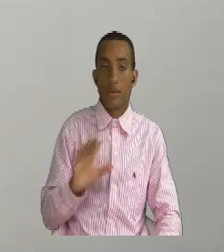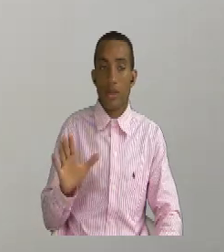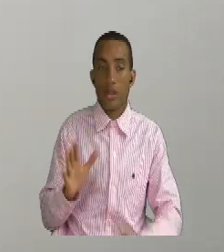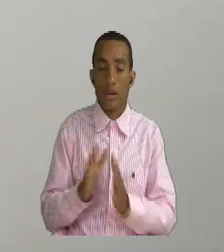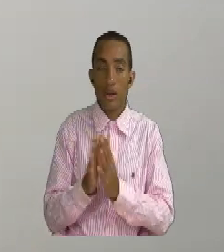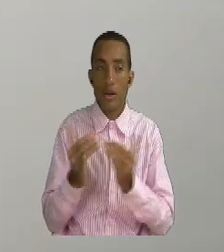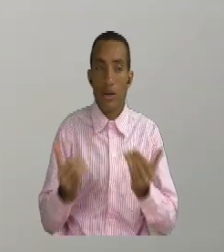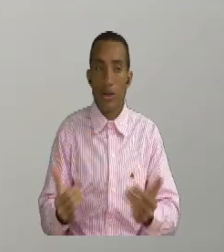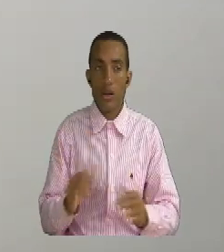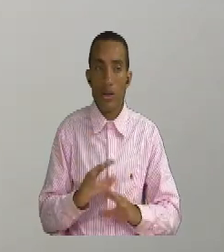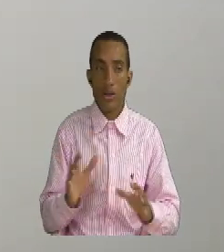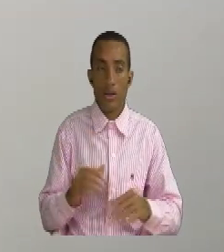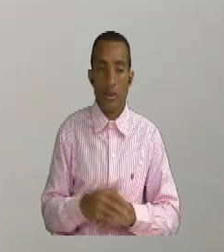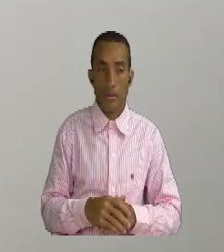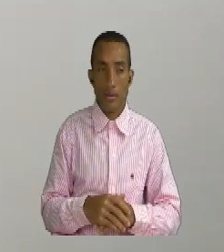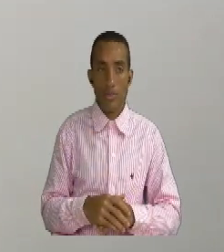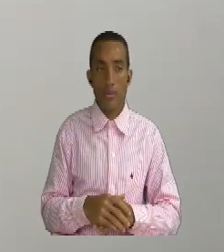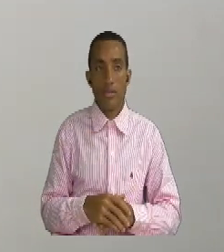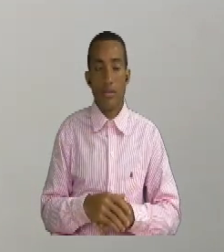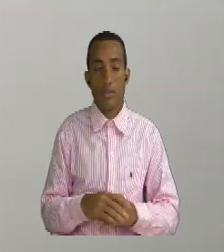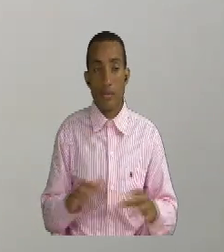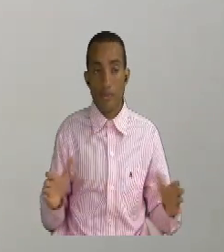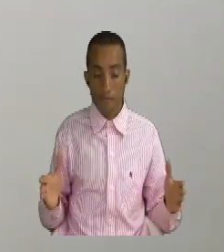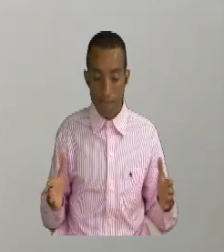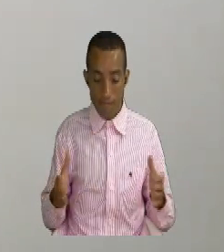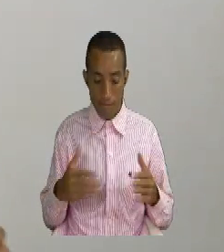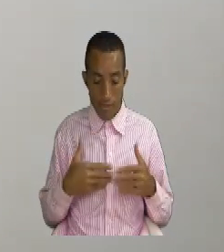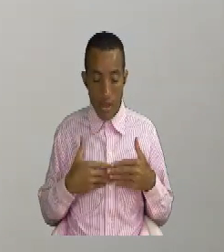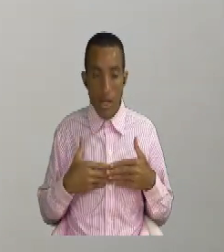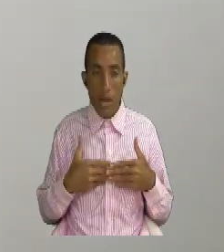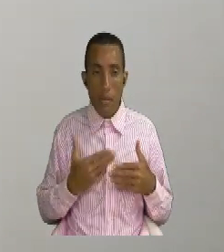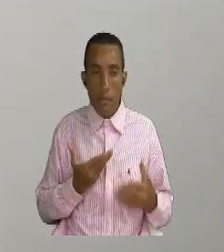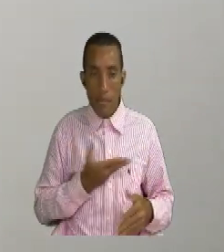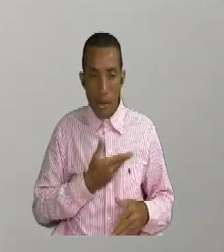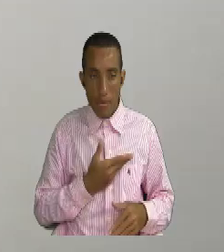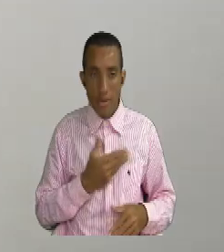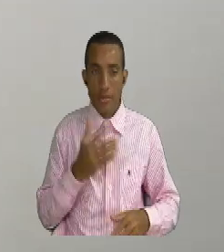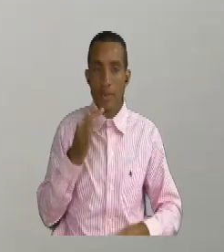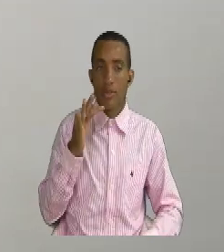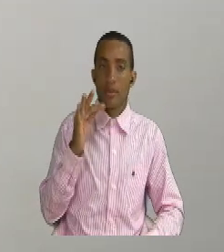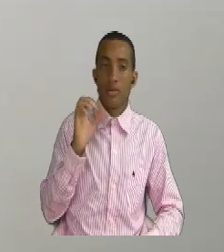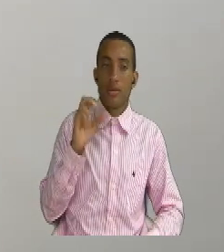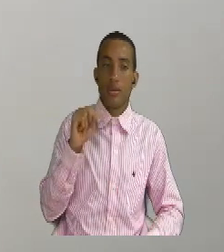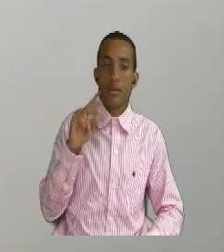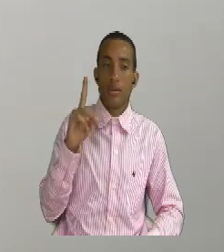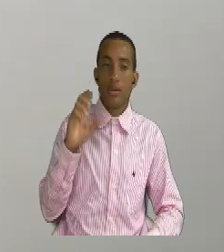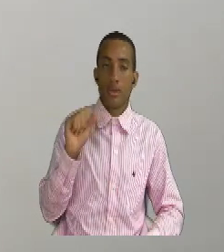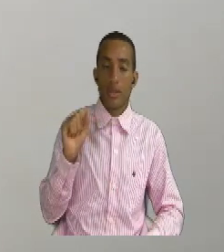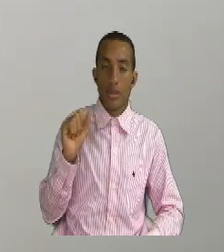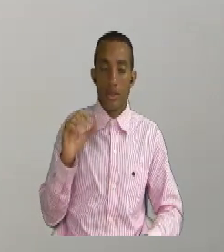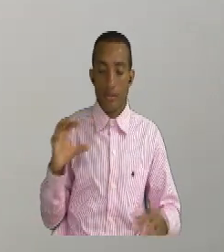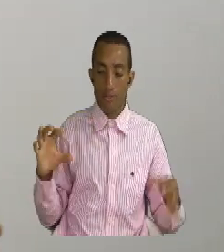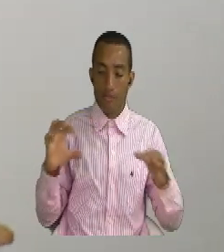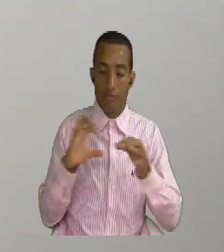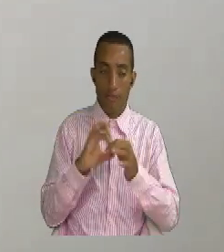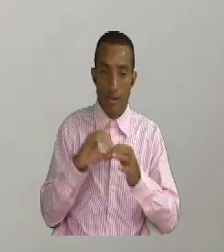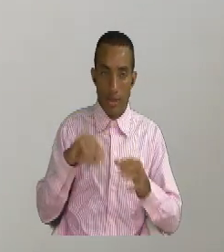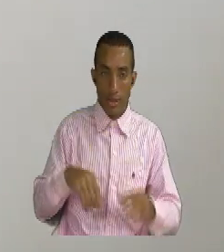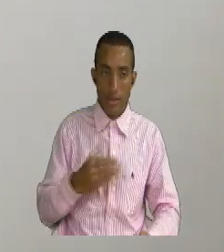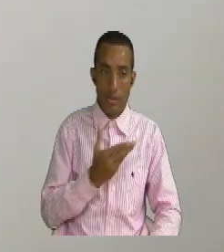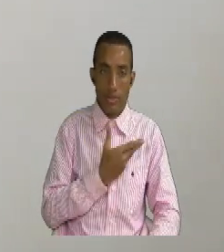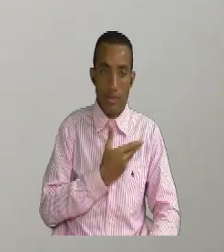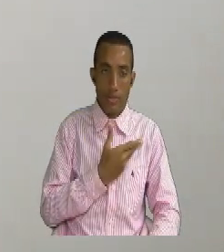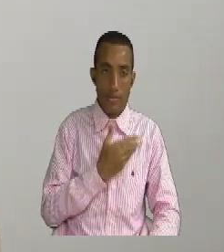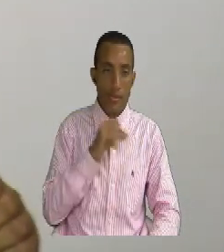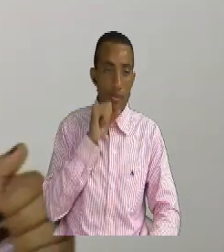en Ser Madres Tienda. ¿Por qué? Porque esta es una alianza en Barranca Bermeja, que les vamos a contar ahorita de qué se trata, porque